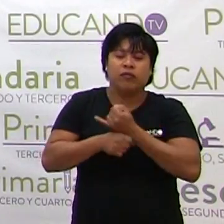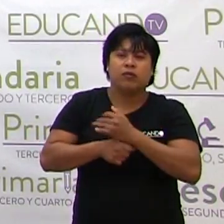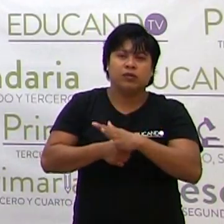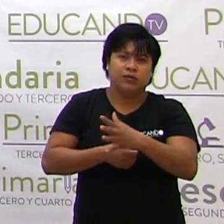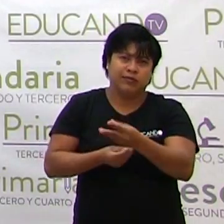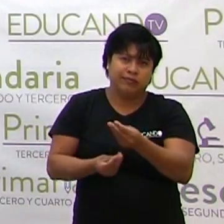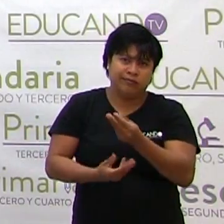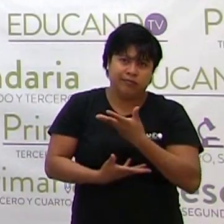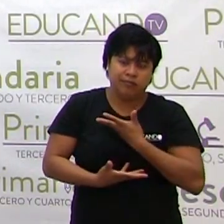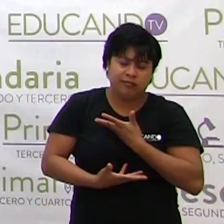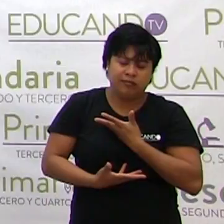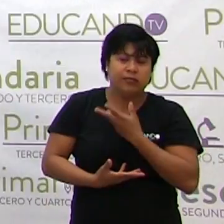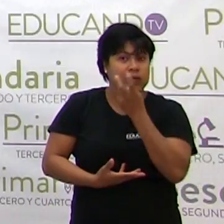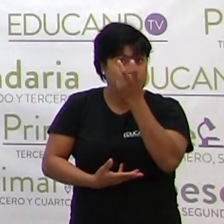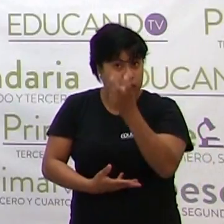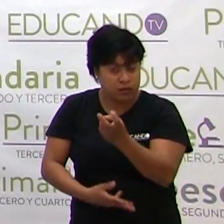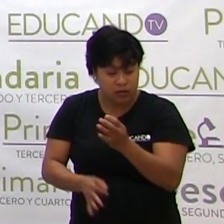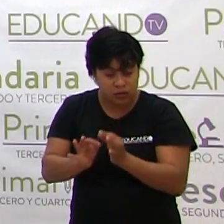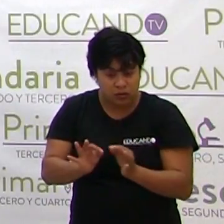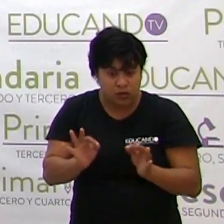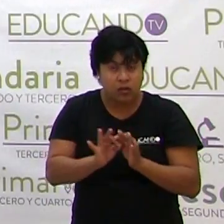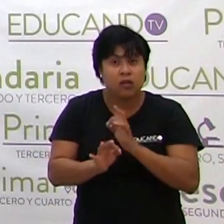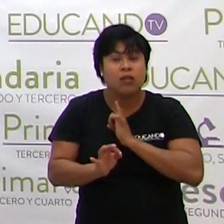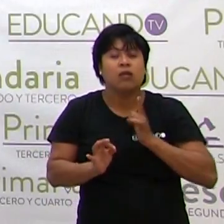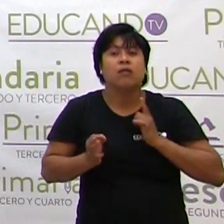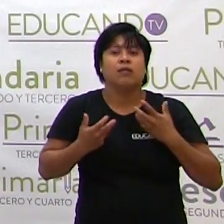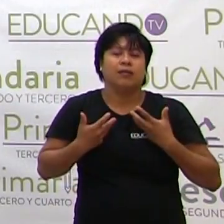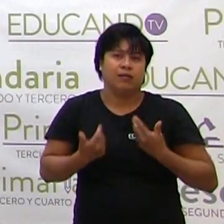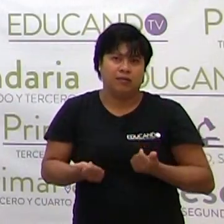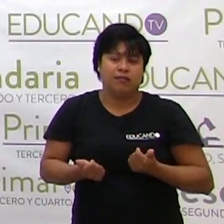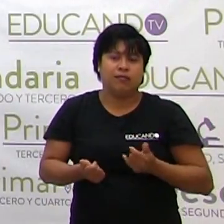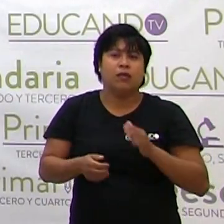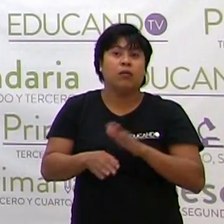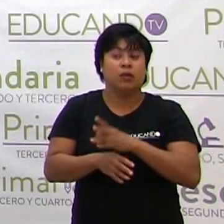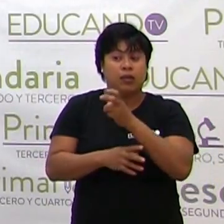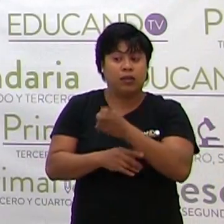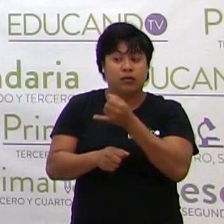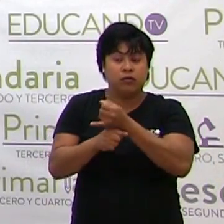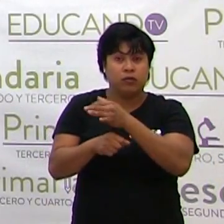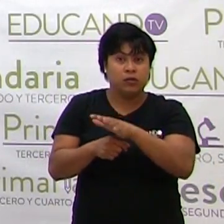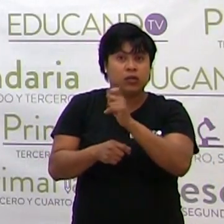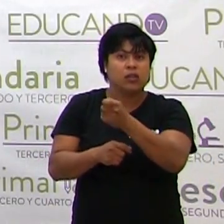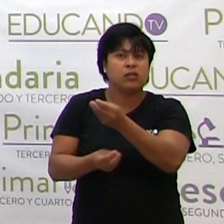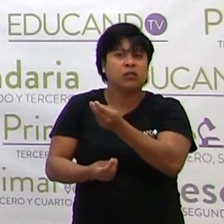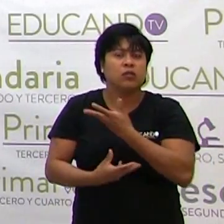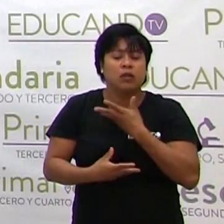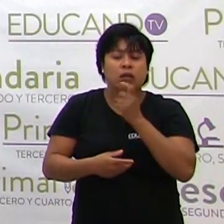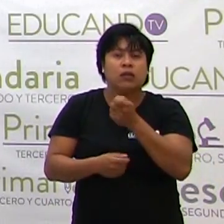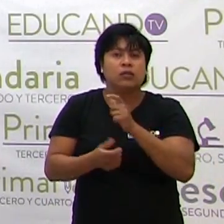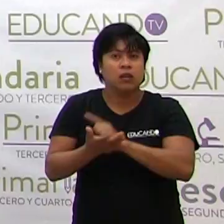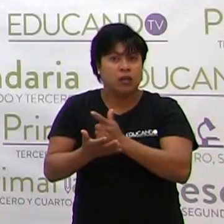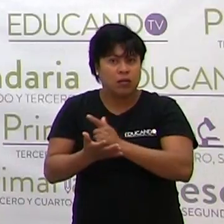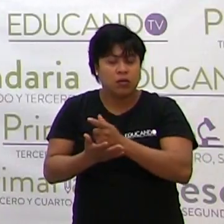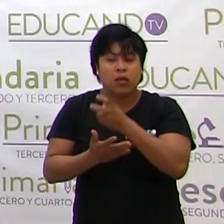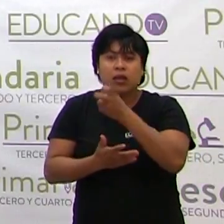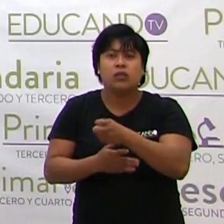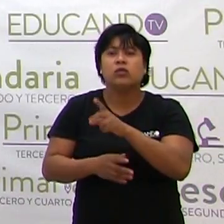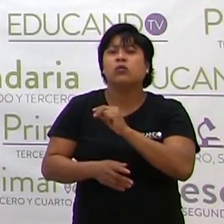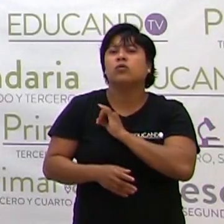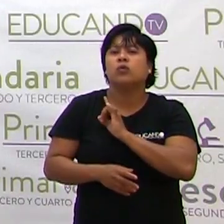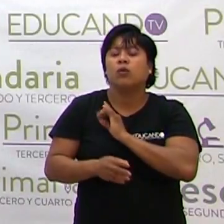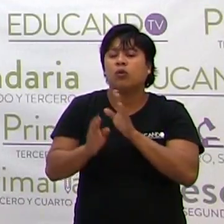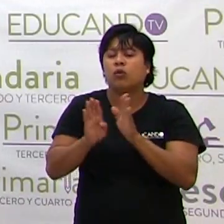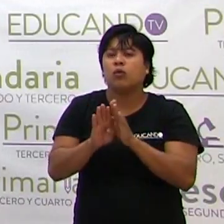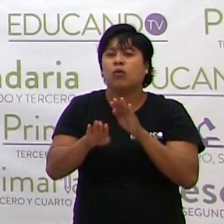información. Es muy importante entender esta parte, porque la información que nos proporcionan los libros no se va a basar en el